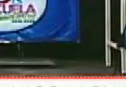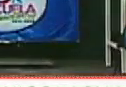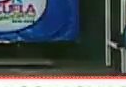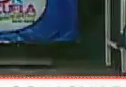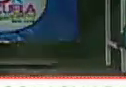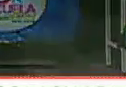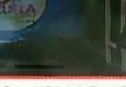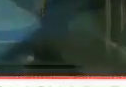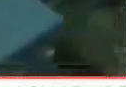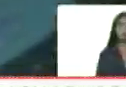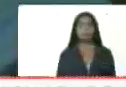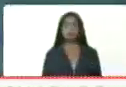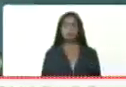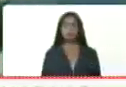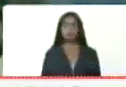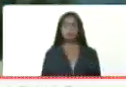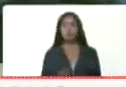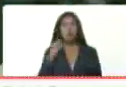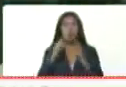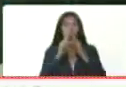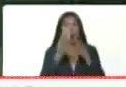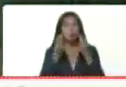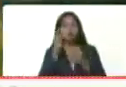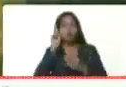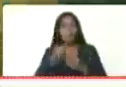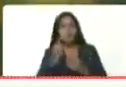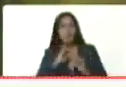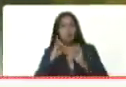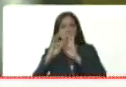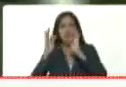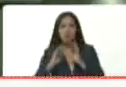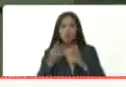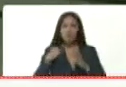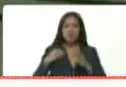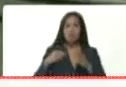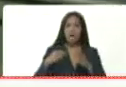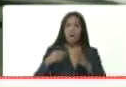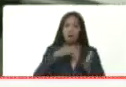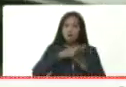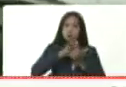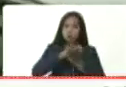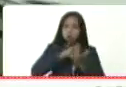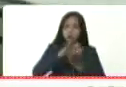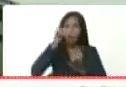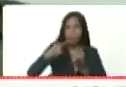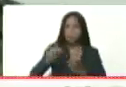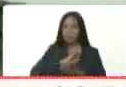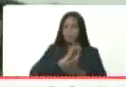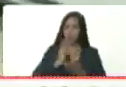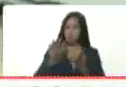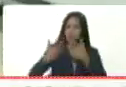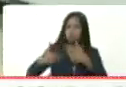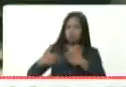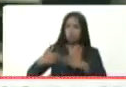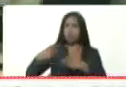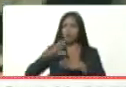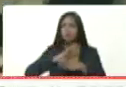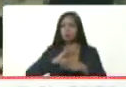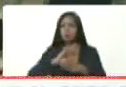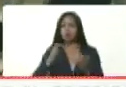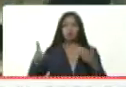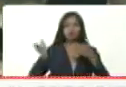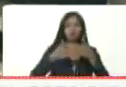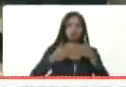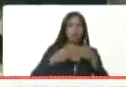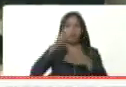me impresionó yo conozco bastante yo tuve una pequeña imprenta offset que tuve que cerrar